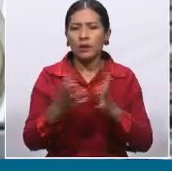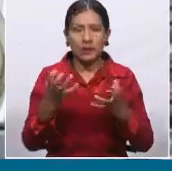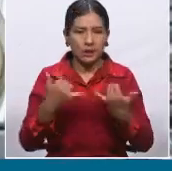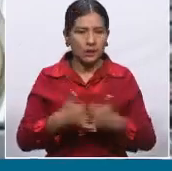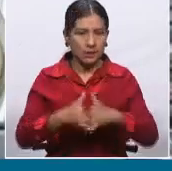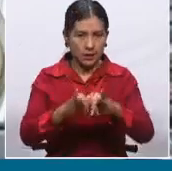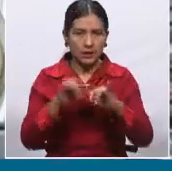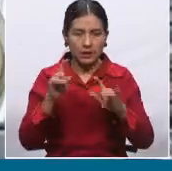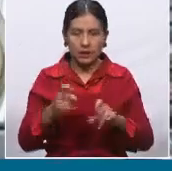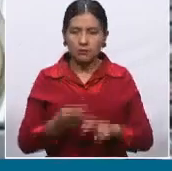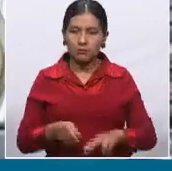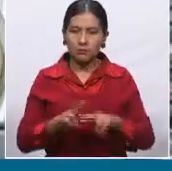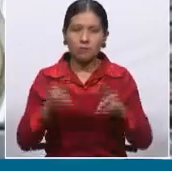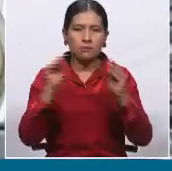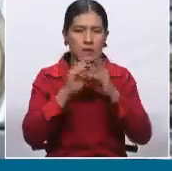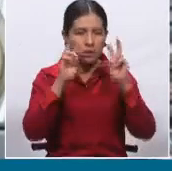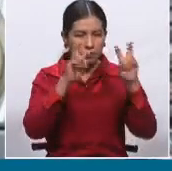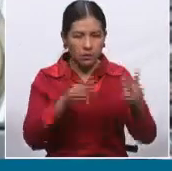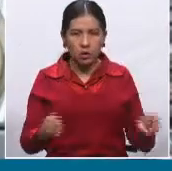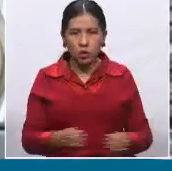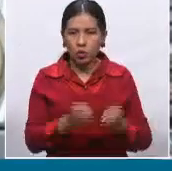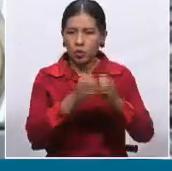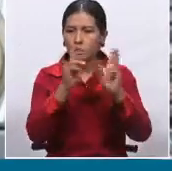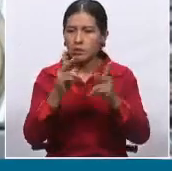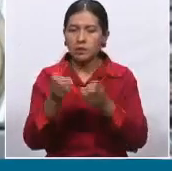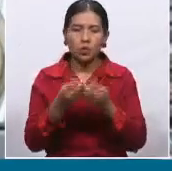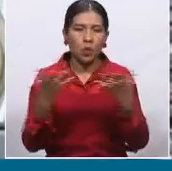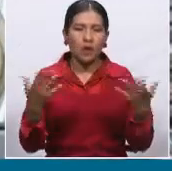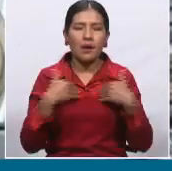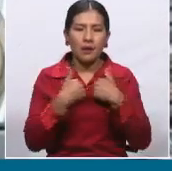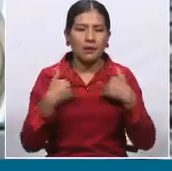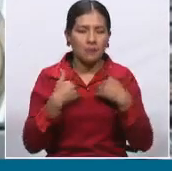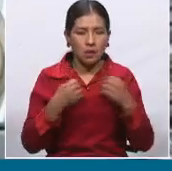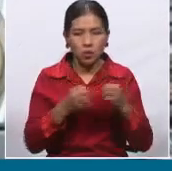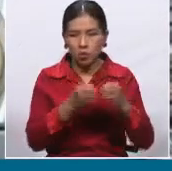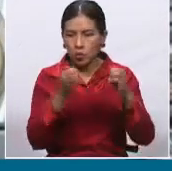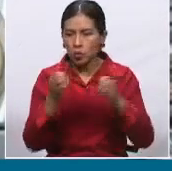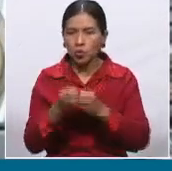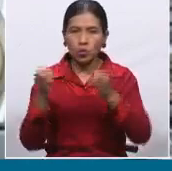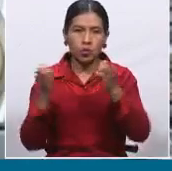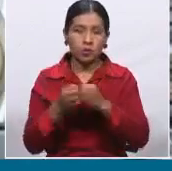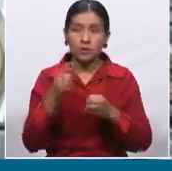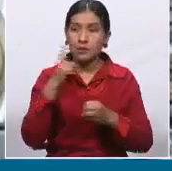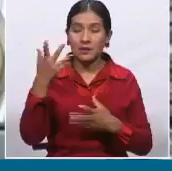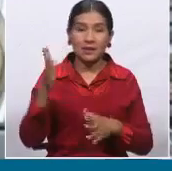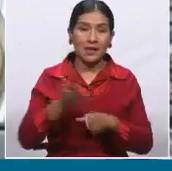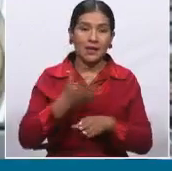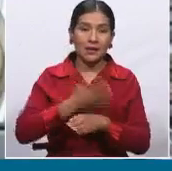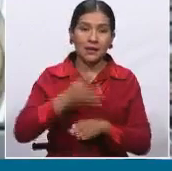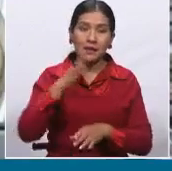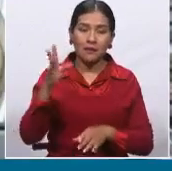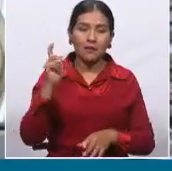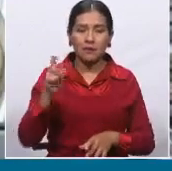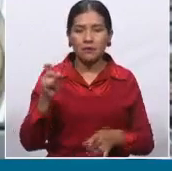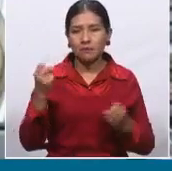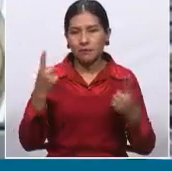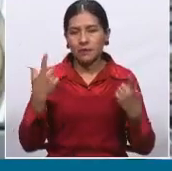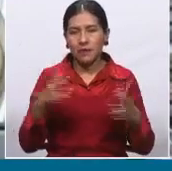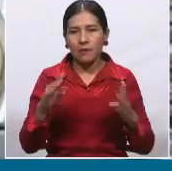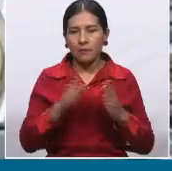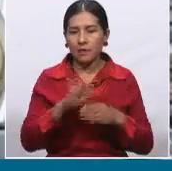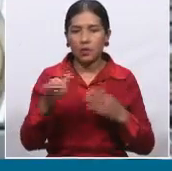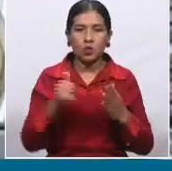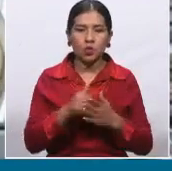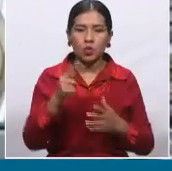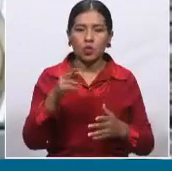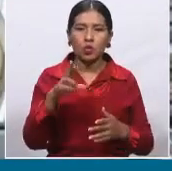haciendo mayores estudios poblacionales. Hace un momento atrás, usted con mucha sabiduría señalaba de que Turco